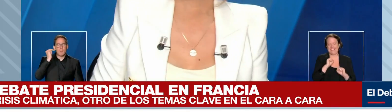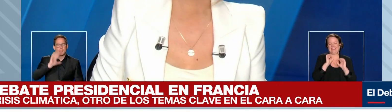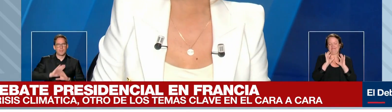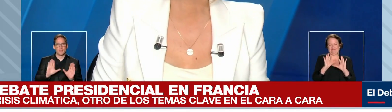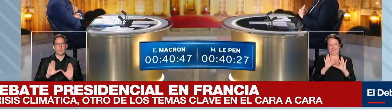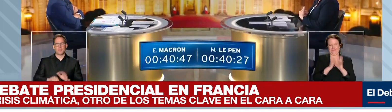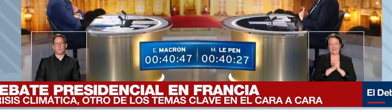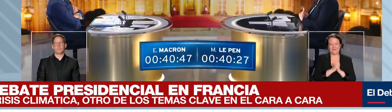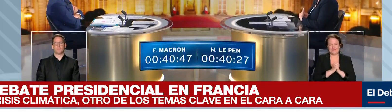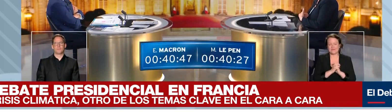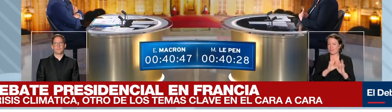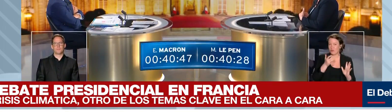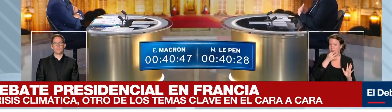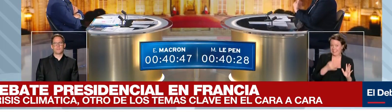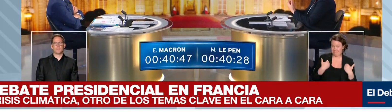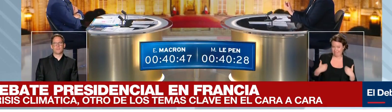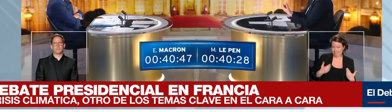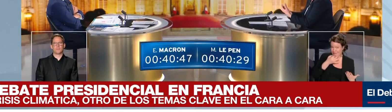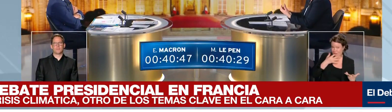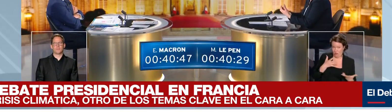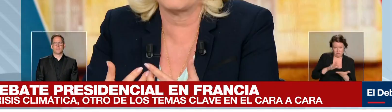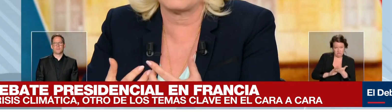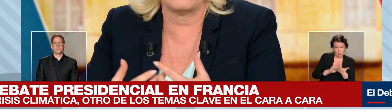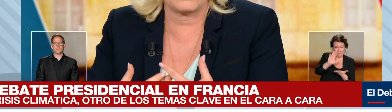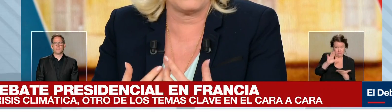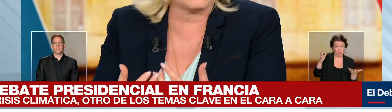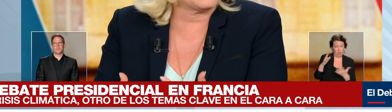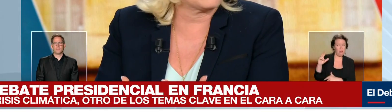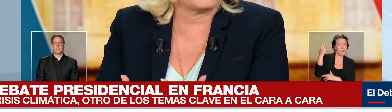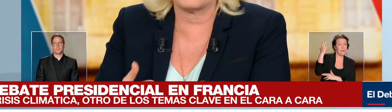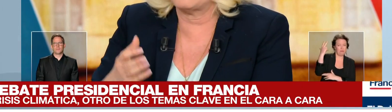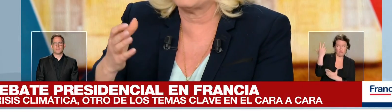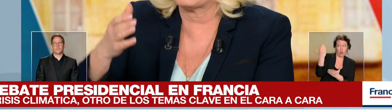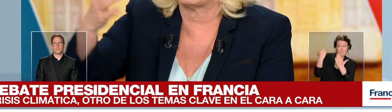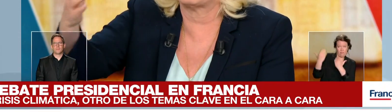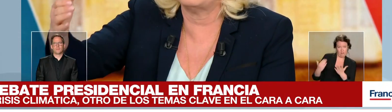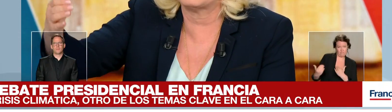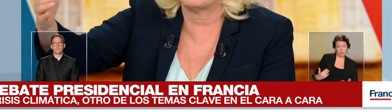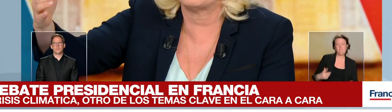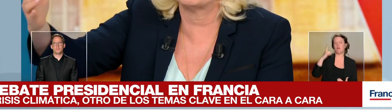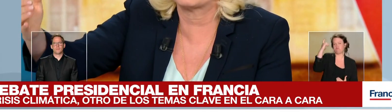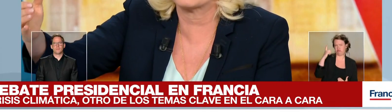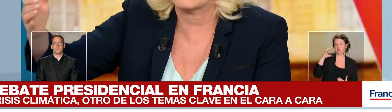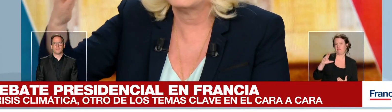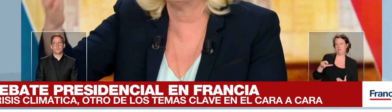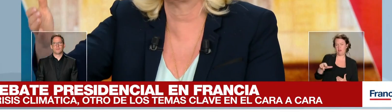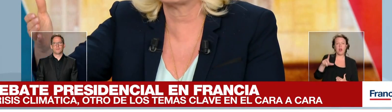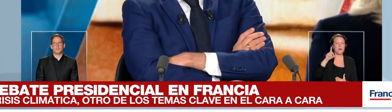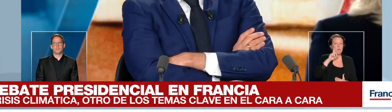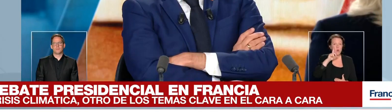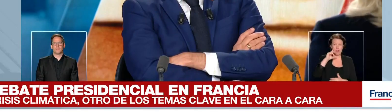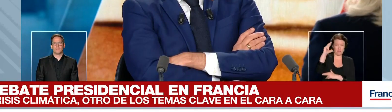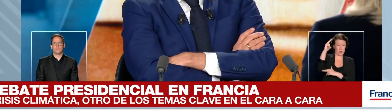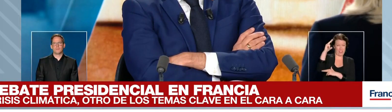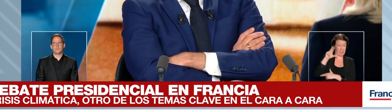Está previsto para el momento de su instalación. Bueno, yo dije que iba a empezar el desmantelamiento, pero ya hay